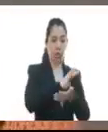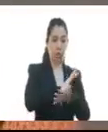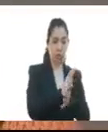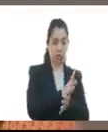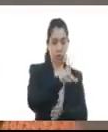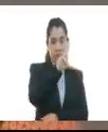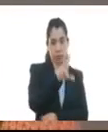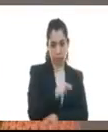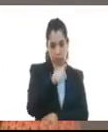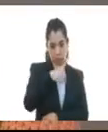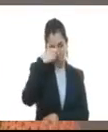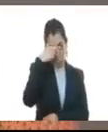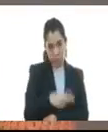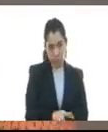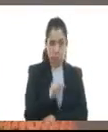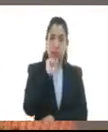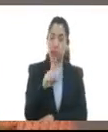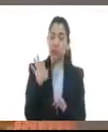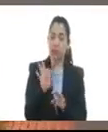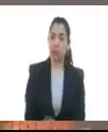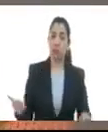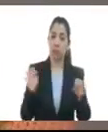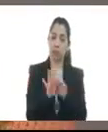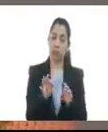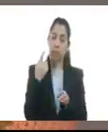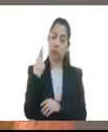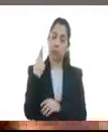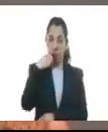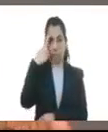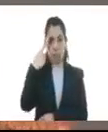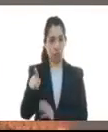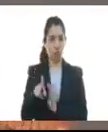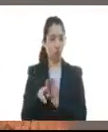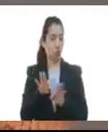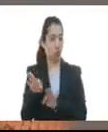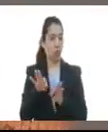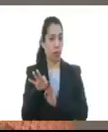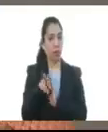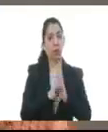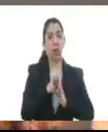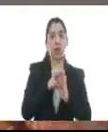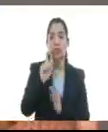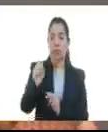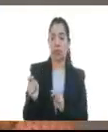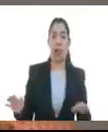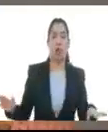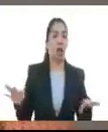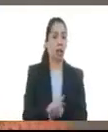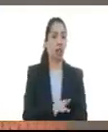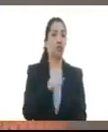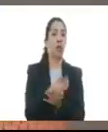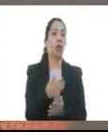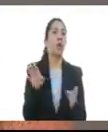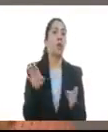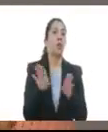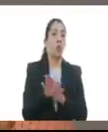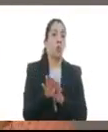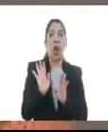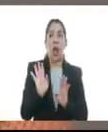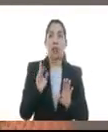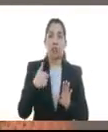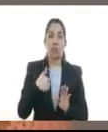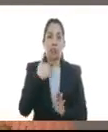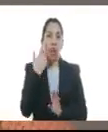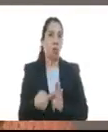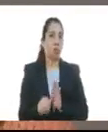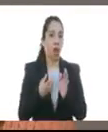reportaje estuviese orientado a propiciar un cambio, ¿no? Que no nada más expusiera la situación, sino que también